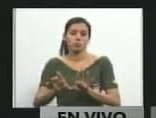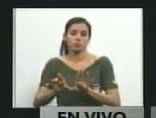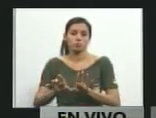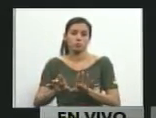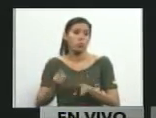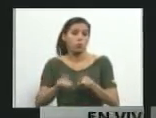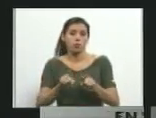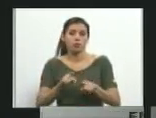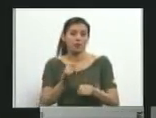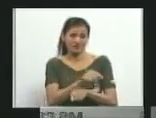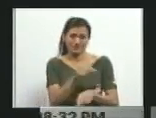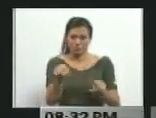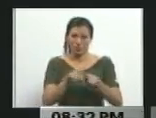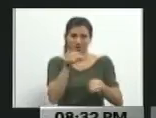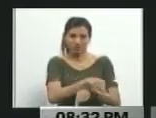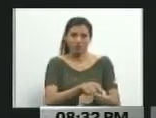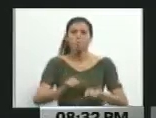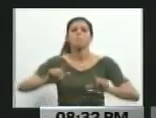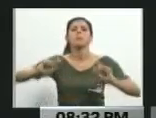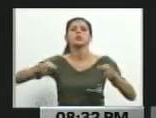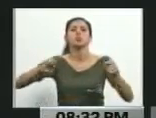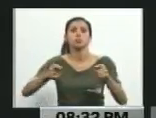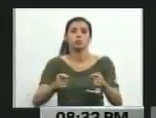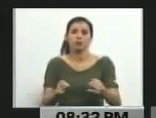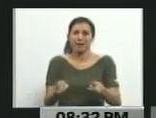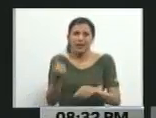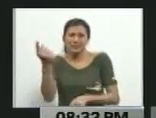jurídicas correspondientes, ¿verdad?